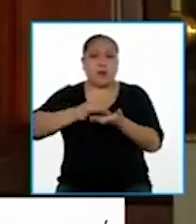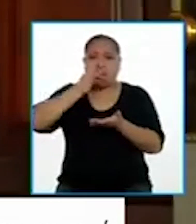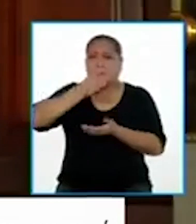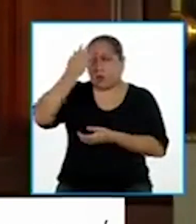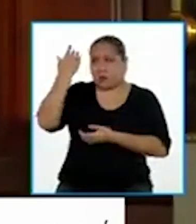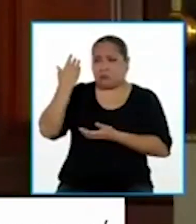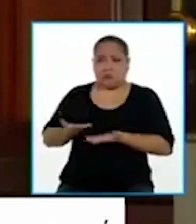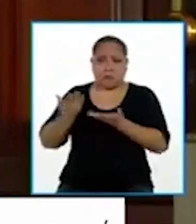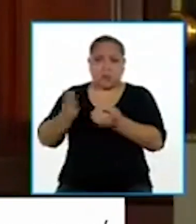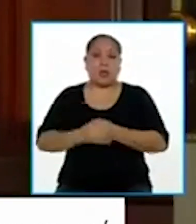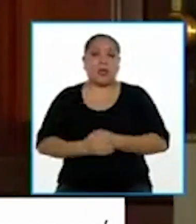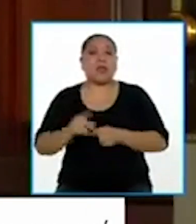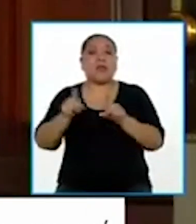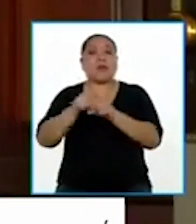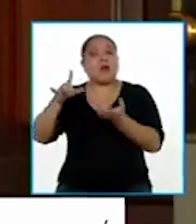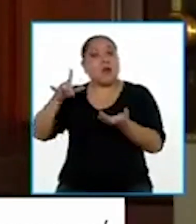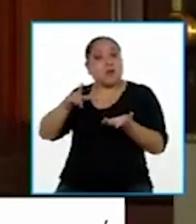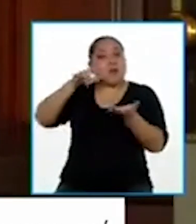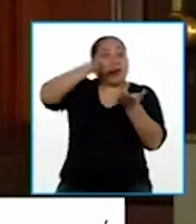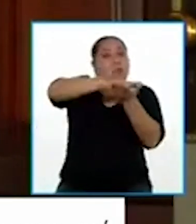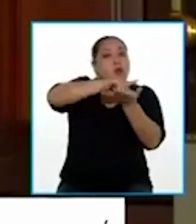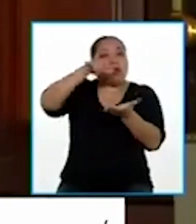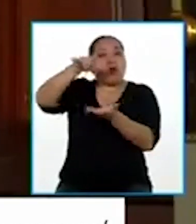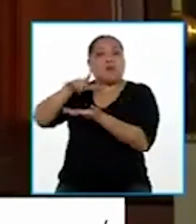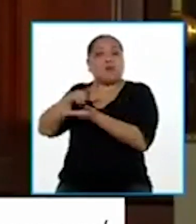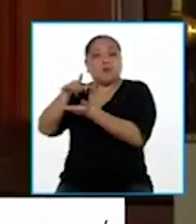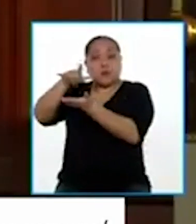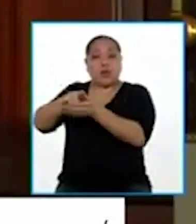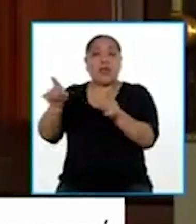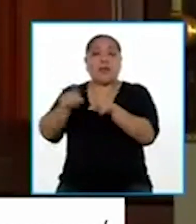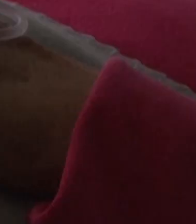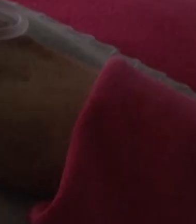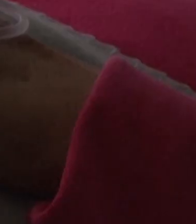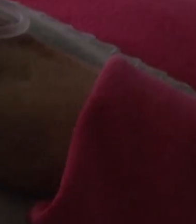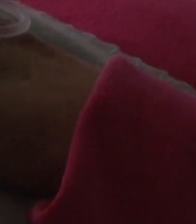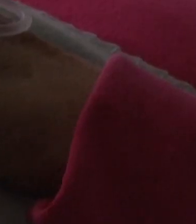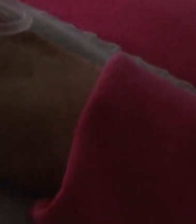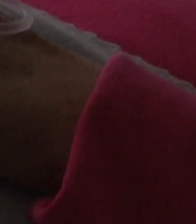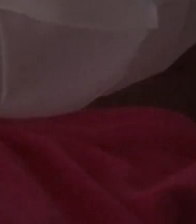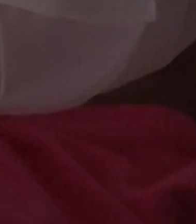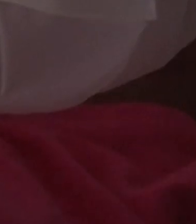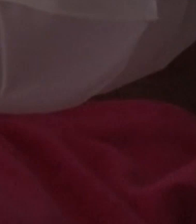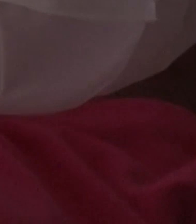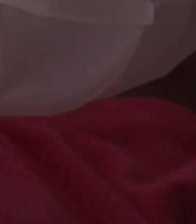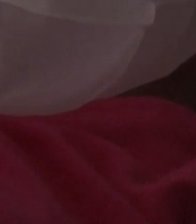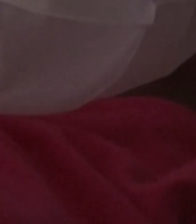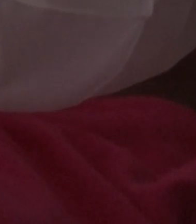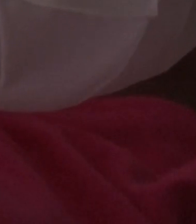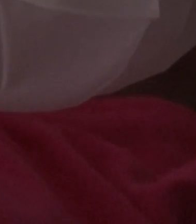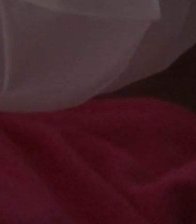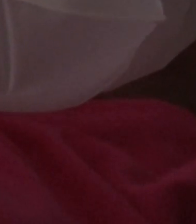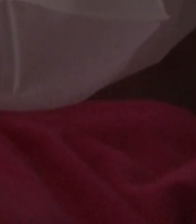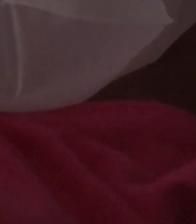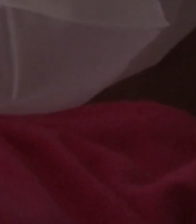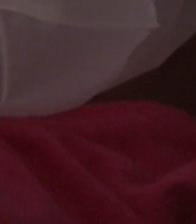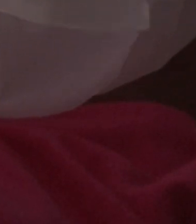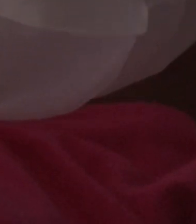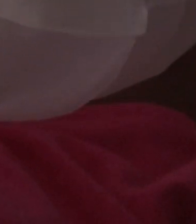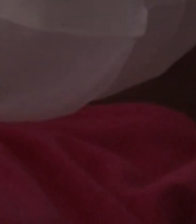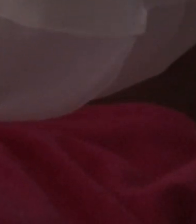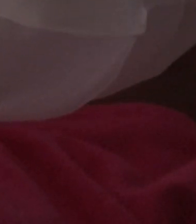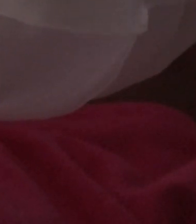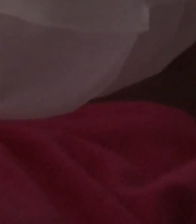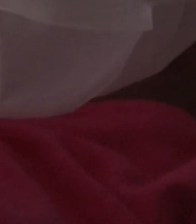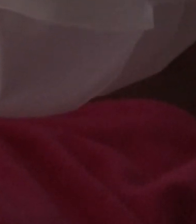estamos llevando en estos vuelos y por tierra a otras regiones para el primer nivel de atención lo que quedaba de balones